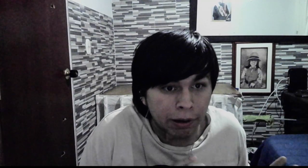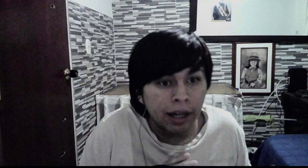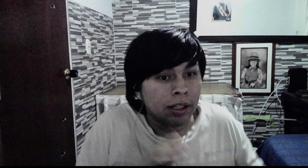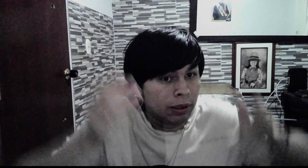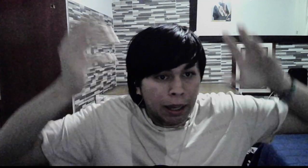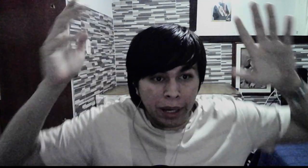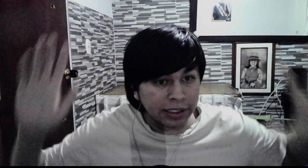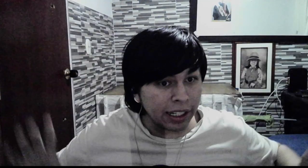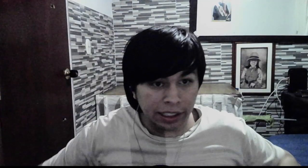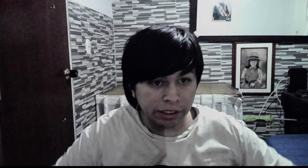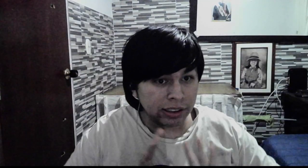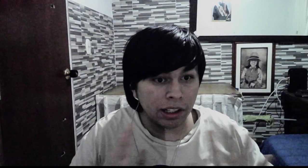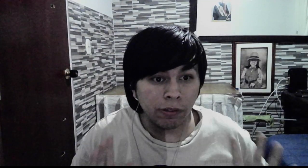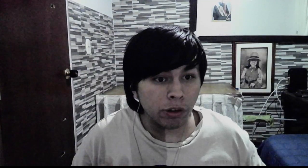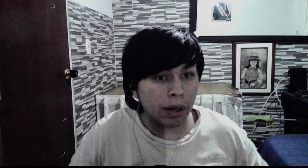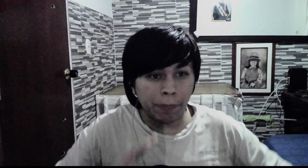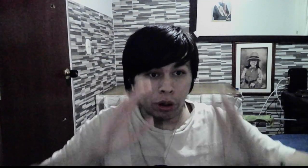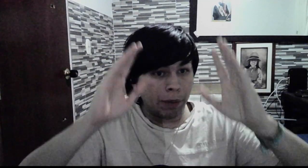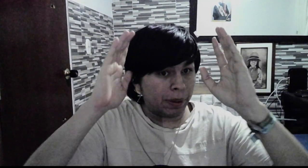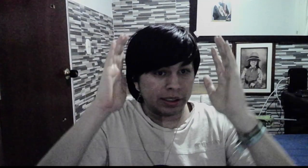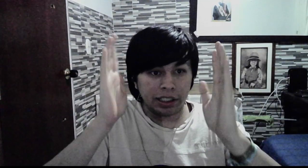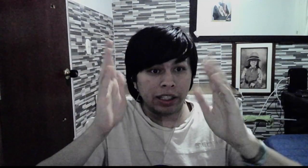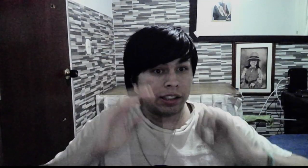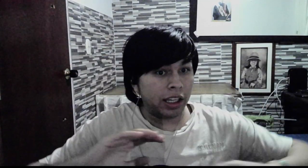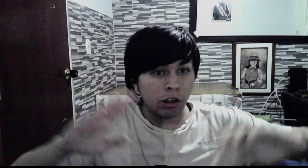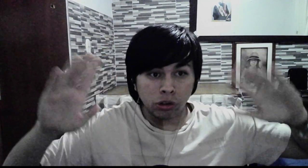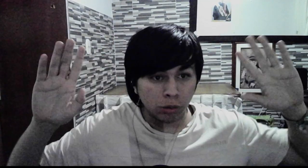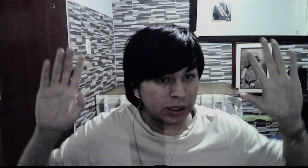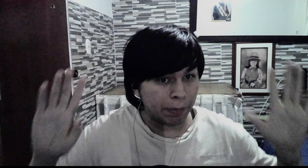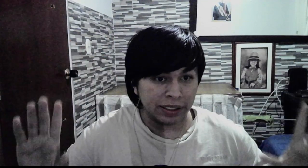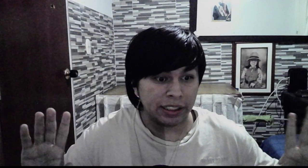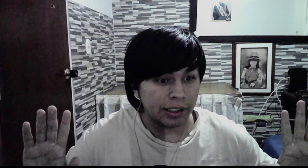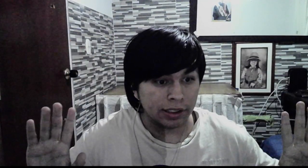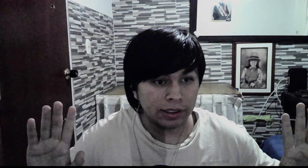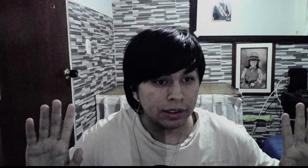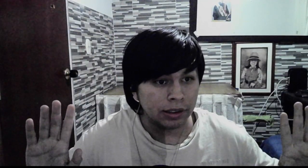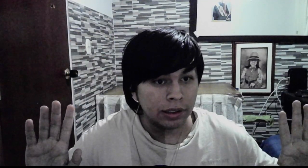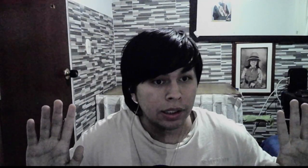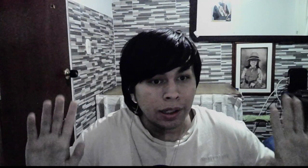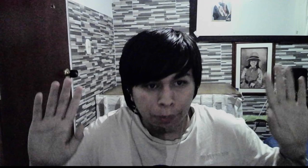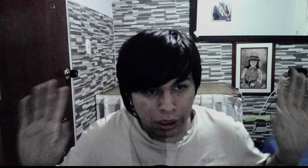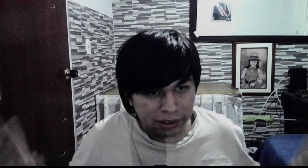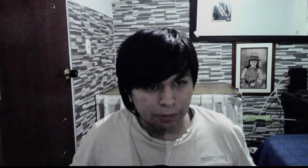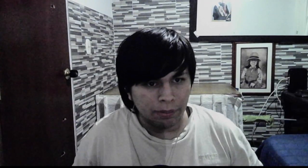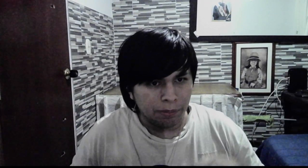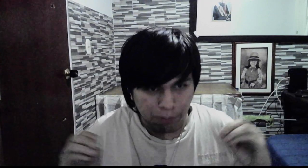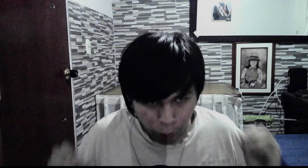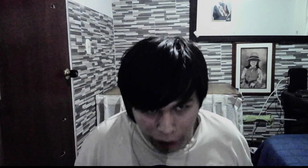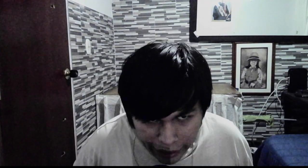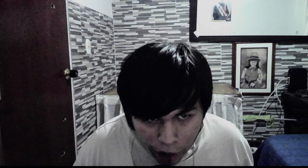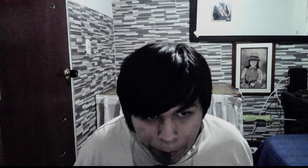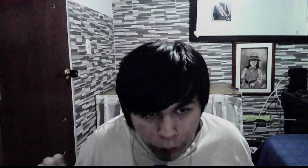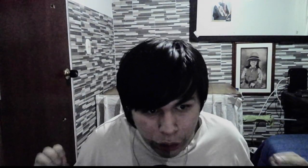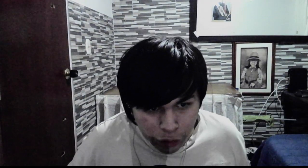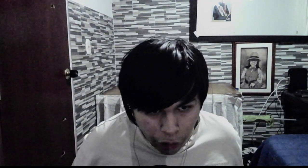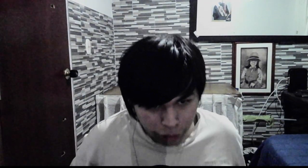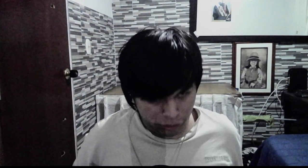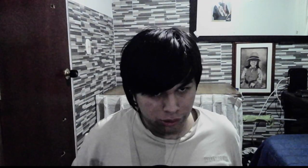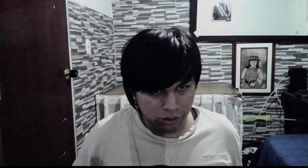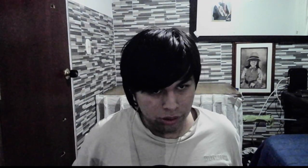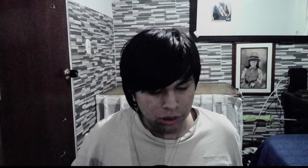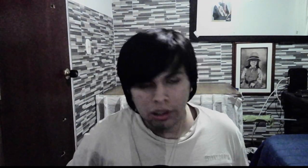directiva la mesa directiva está conformada por el presidente y los dos vicepresidentes Pues por ley de